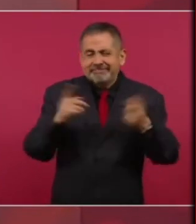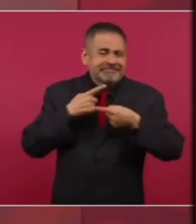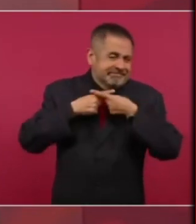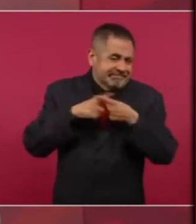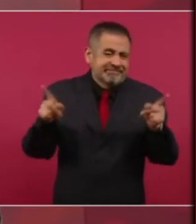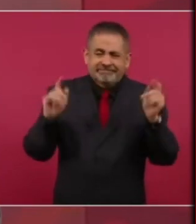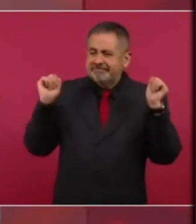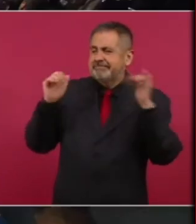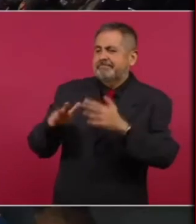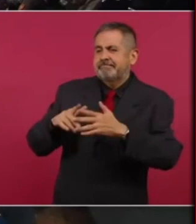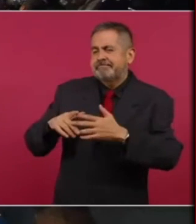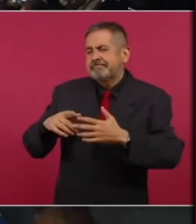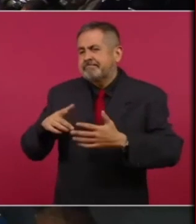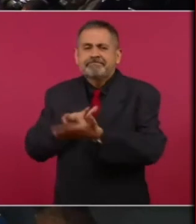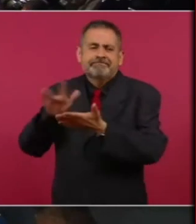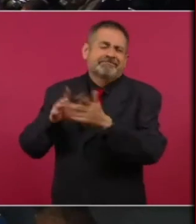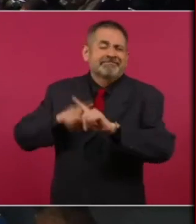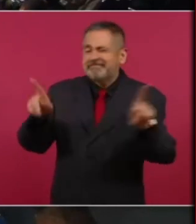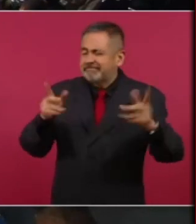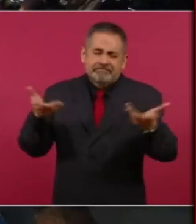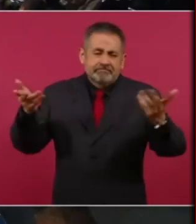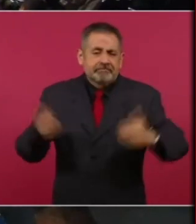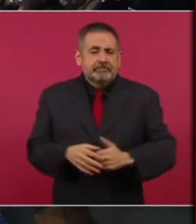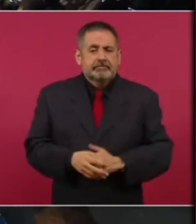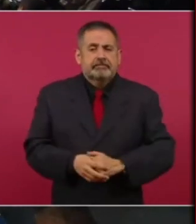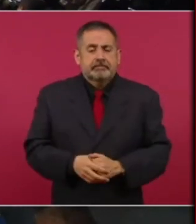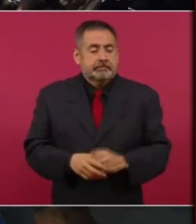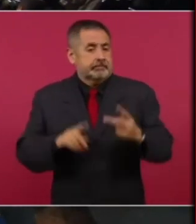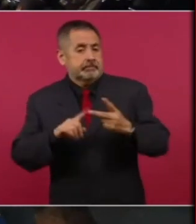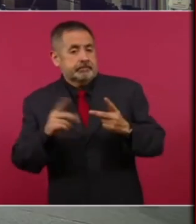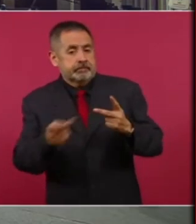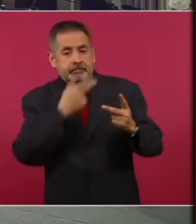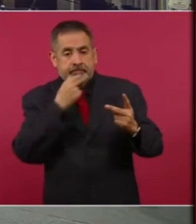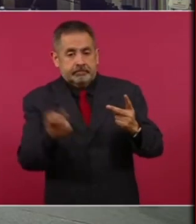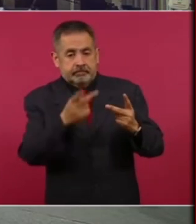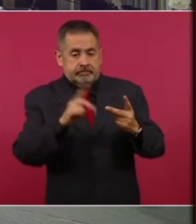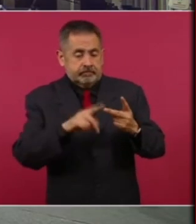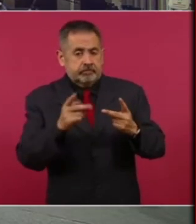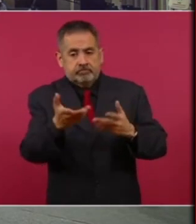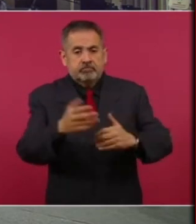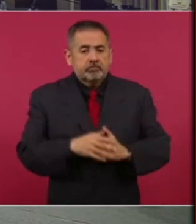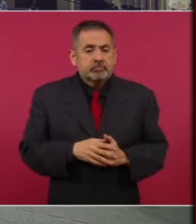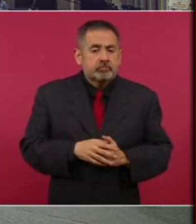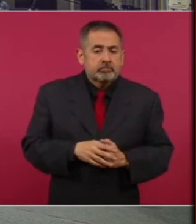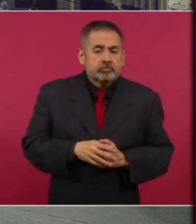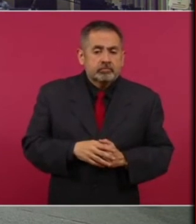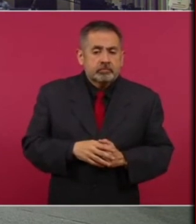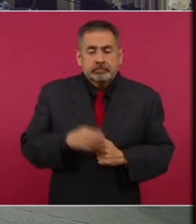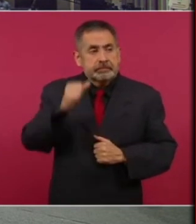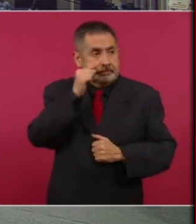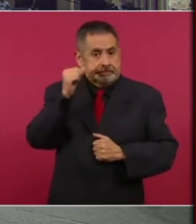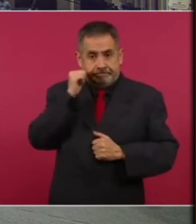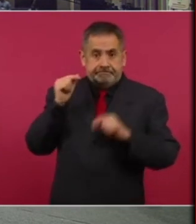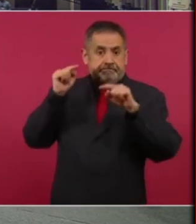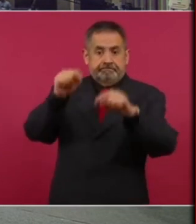los invitamos a que se suscriban a este canal, que activen la campanita de notificaciones y que nos regalen un like para que le lleguemos a más personas